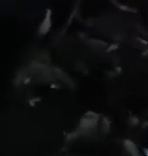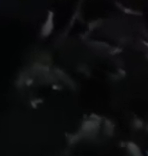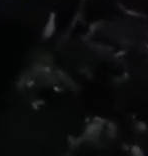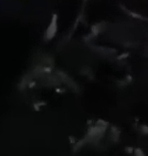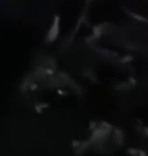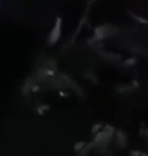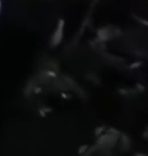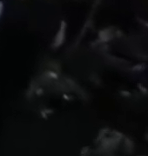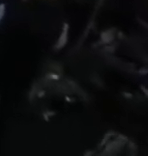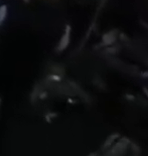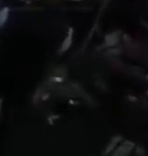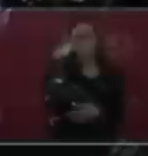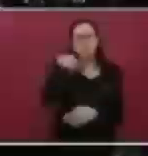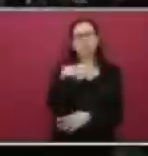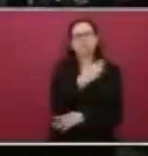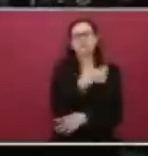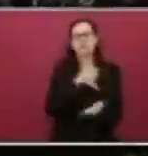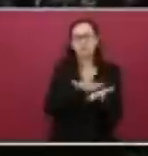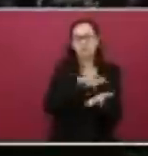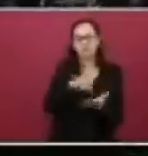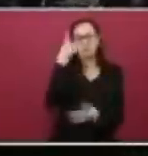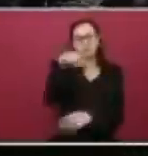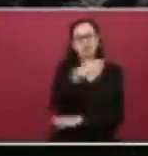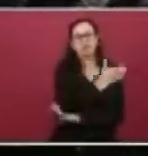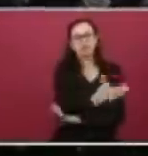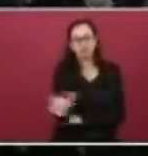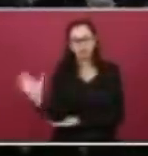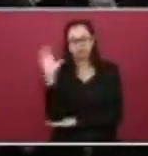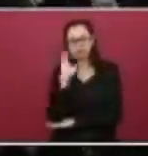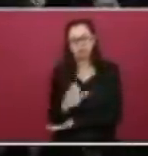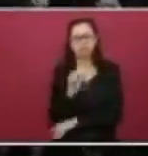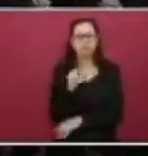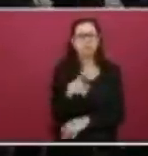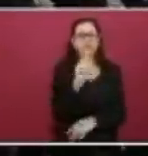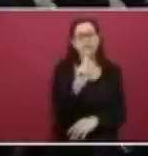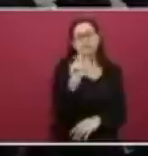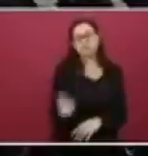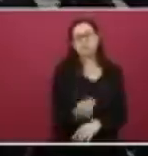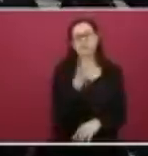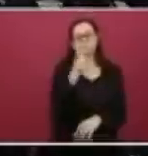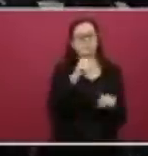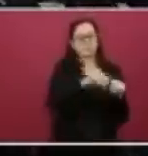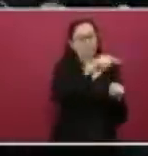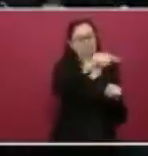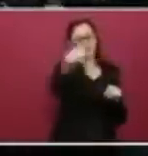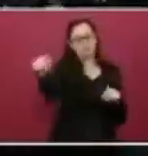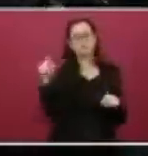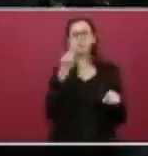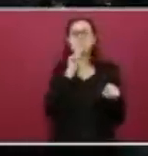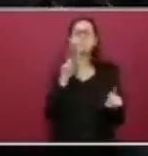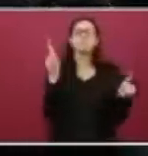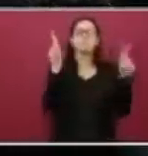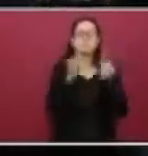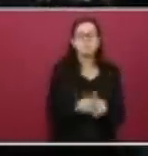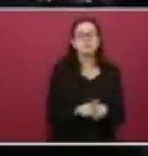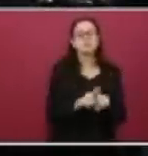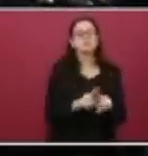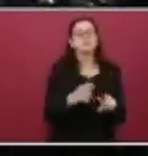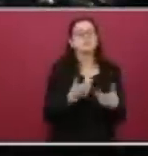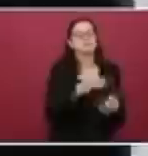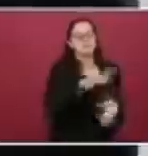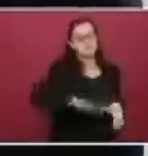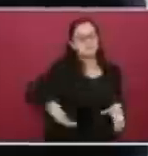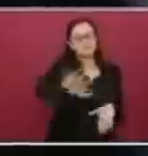nivel federal para la tecnificación del riego en los 32 ejidos y en las 12 propiedades rurales de la cuenca con una